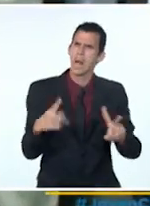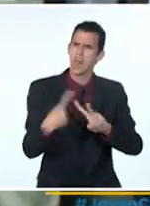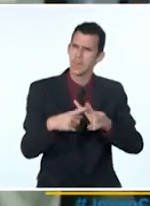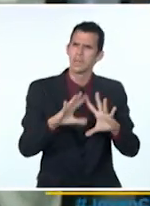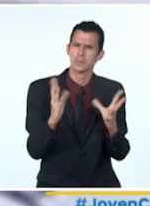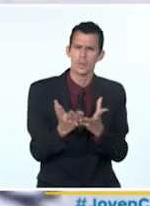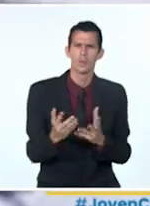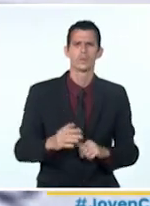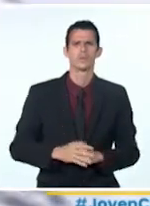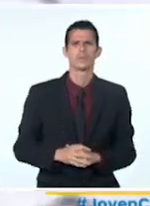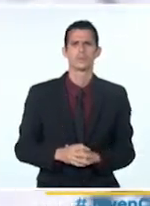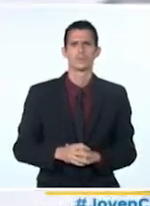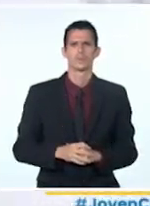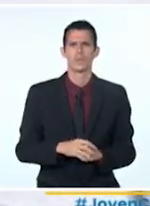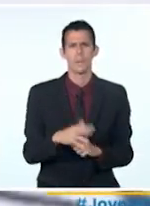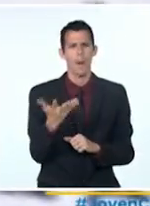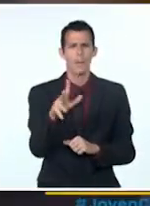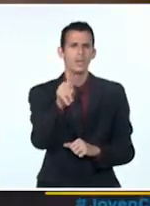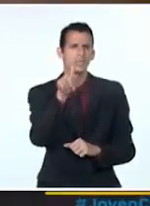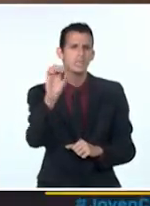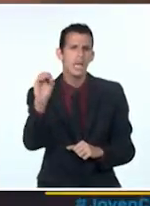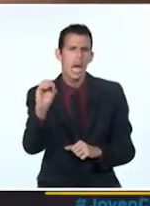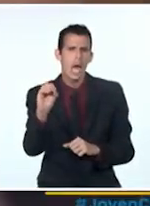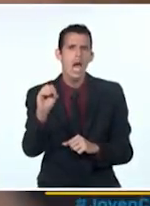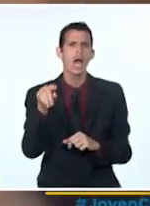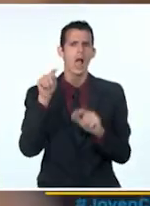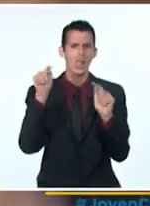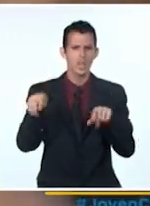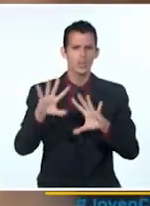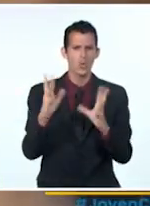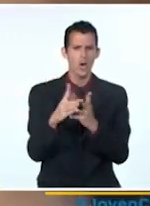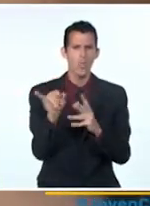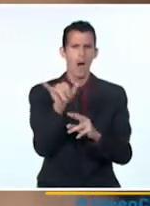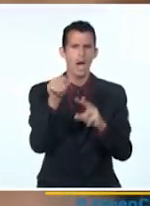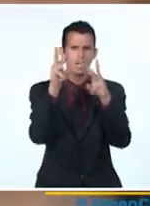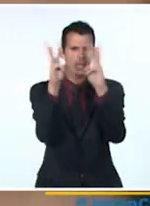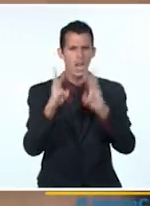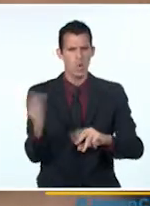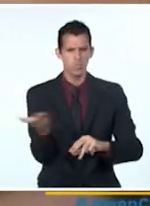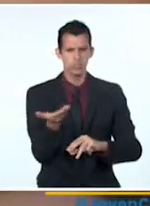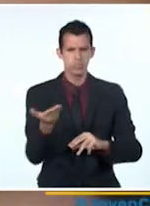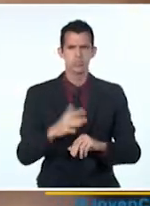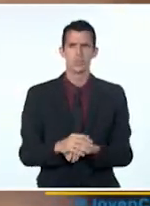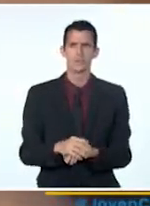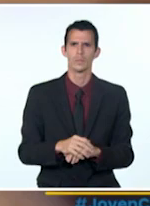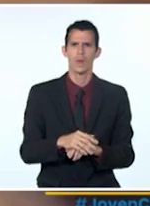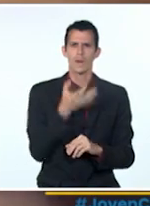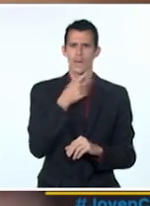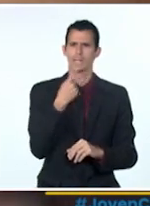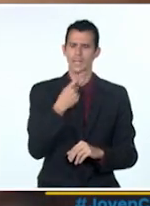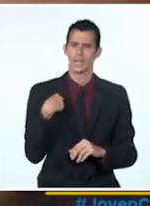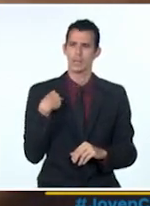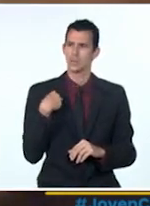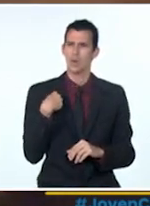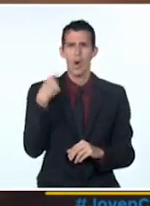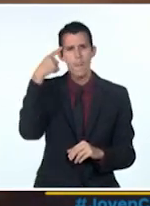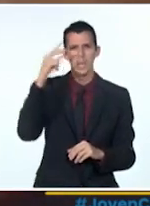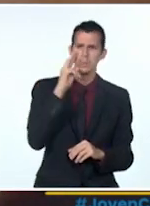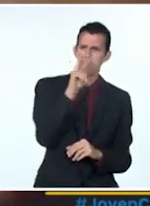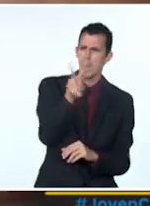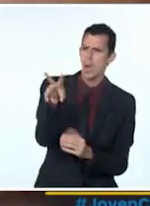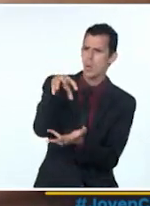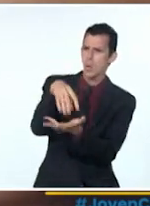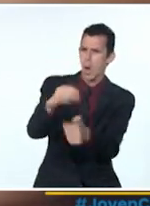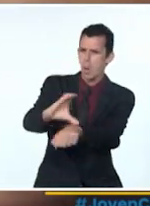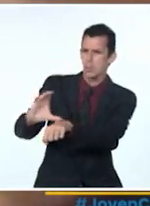que superaba nuestras propias realidades. Más que un joven club, he visto un telescopio con el que se puede